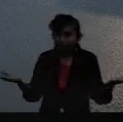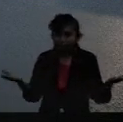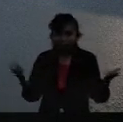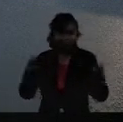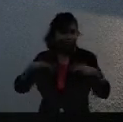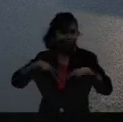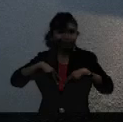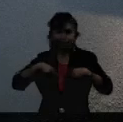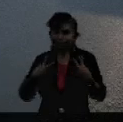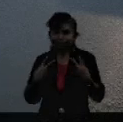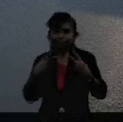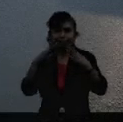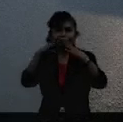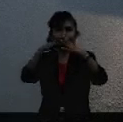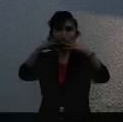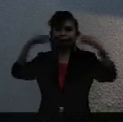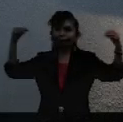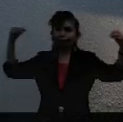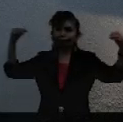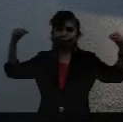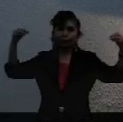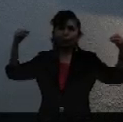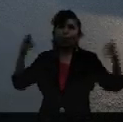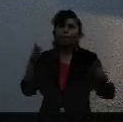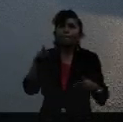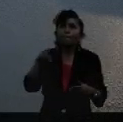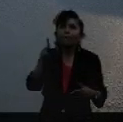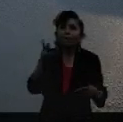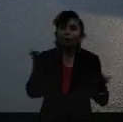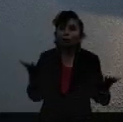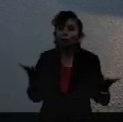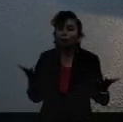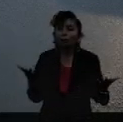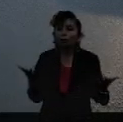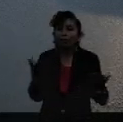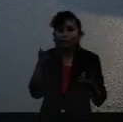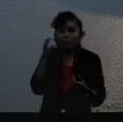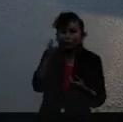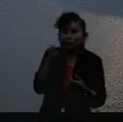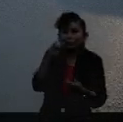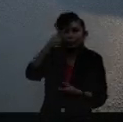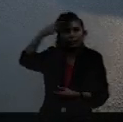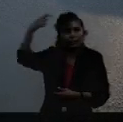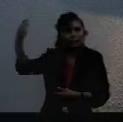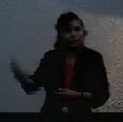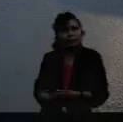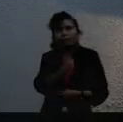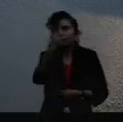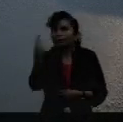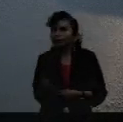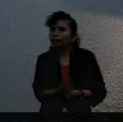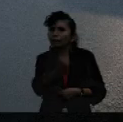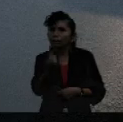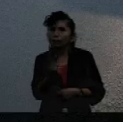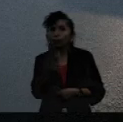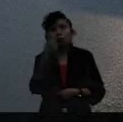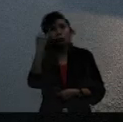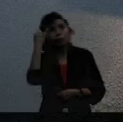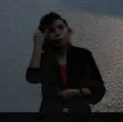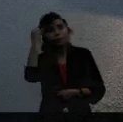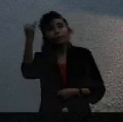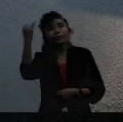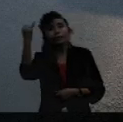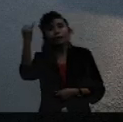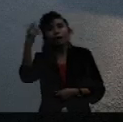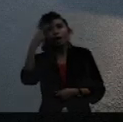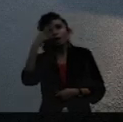de efímero es nuestro momento pero tiene eco en la eternidad cuando son los ideales y